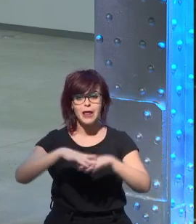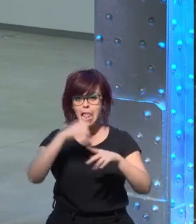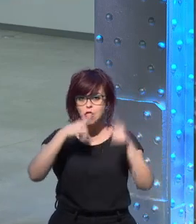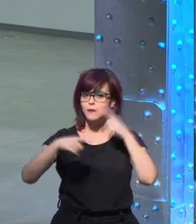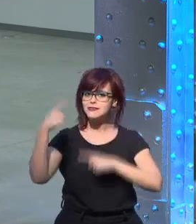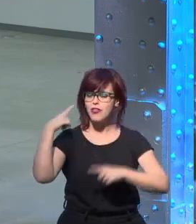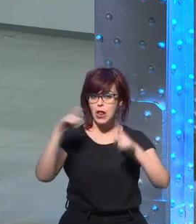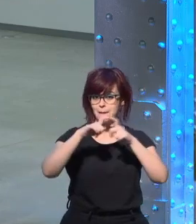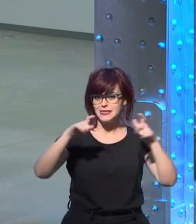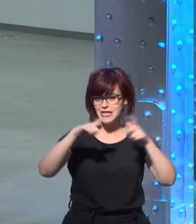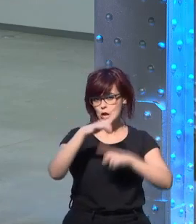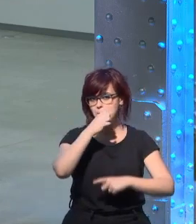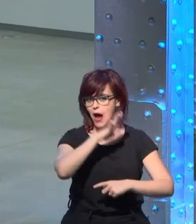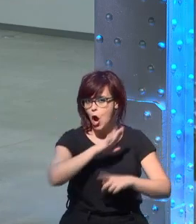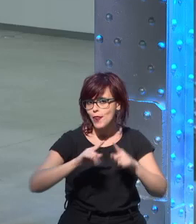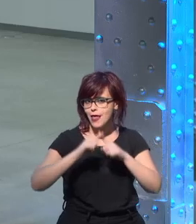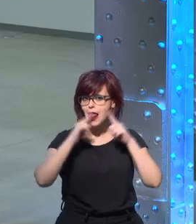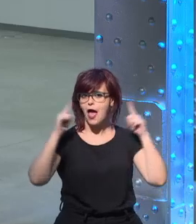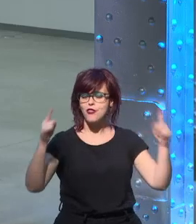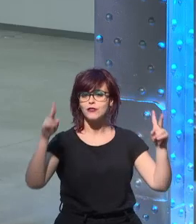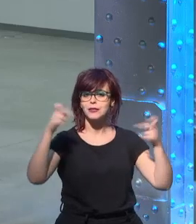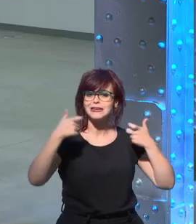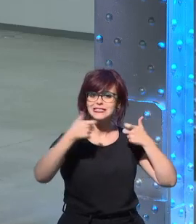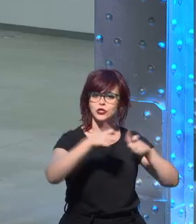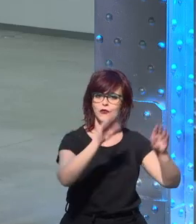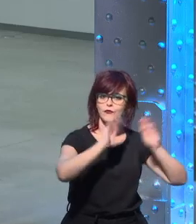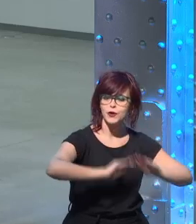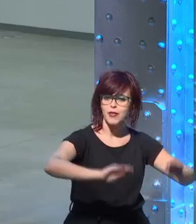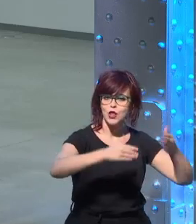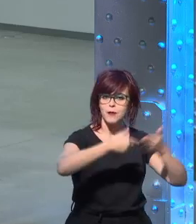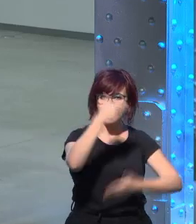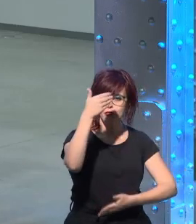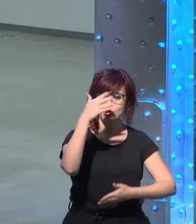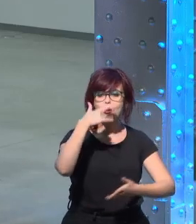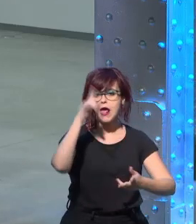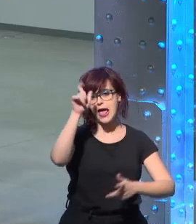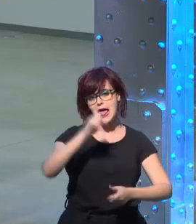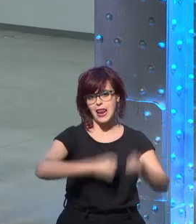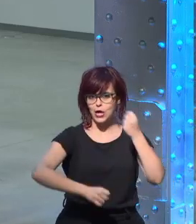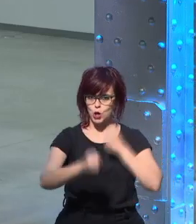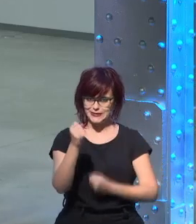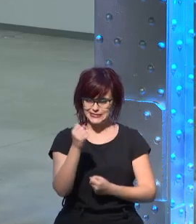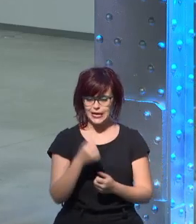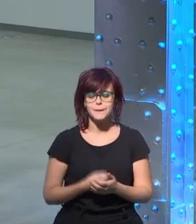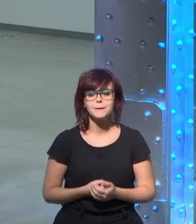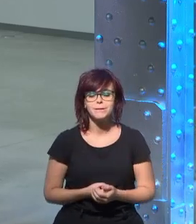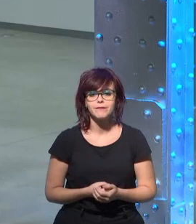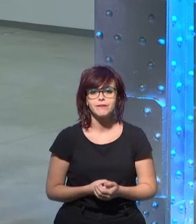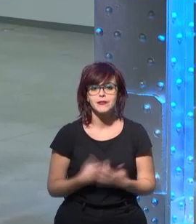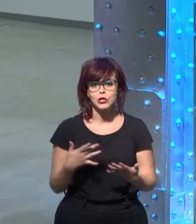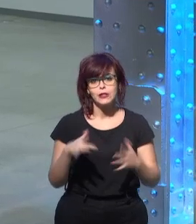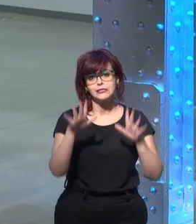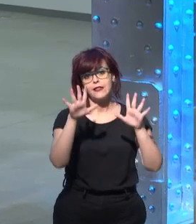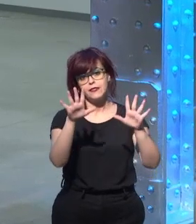mejor empresario del año en el sector formación por el periódico El Economista. Arturo, te digo que de